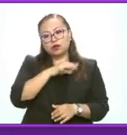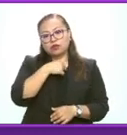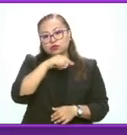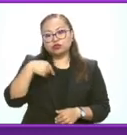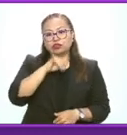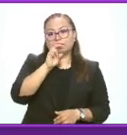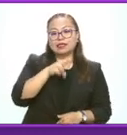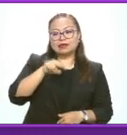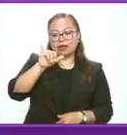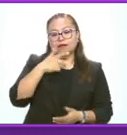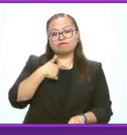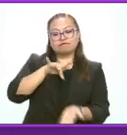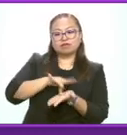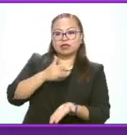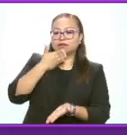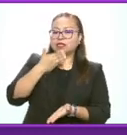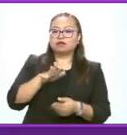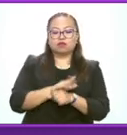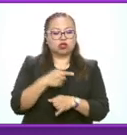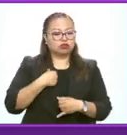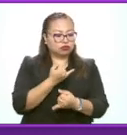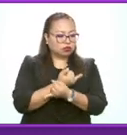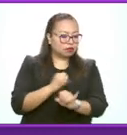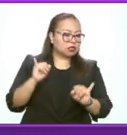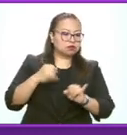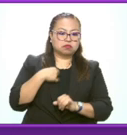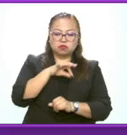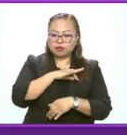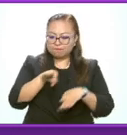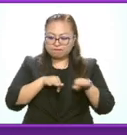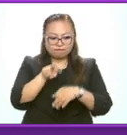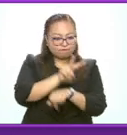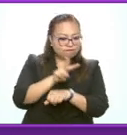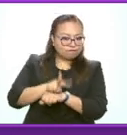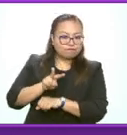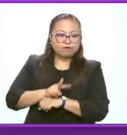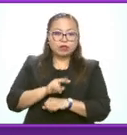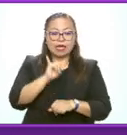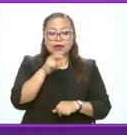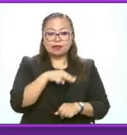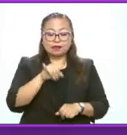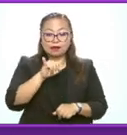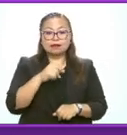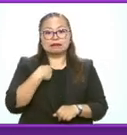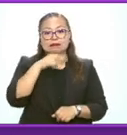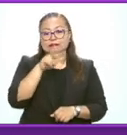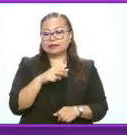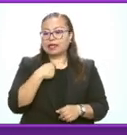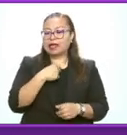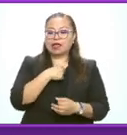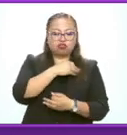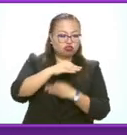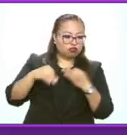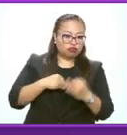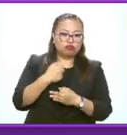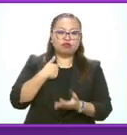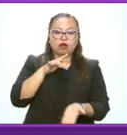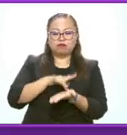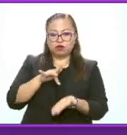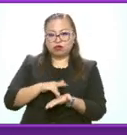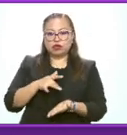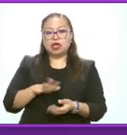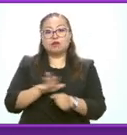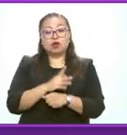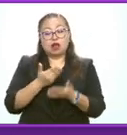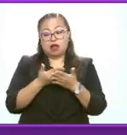instituto de manera Autónoma e independiente sin duda el inai nos sirve a todas y a todos Ya que sin resoluciones como la que